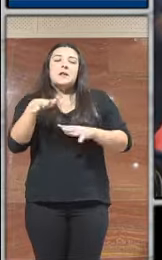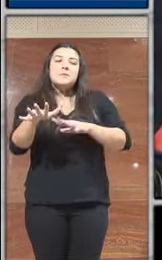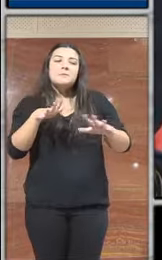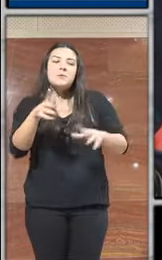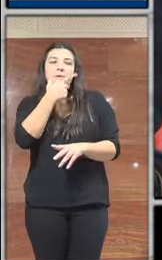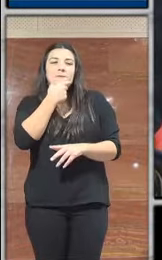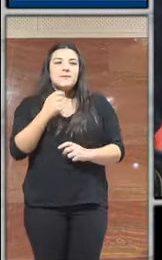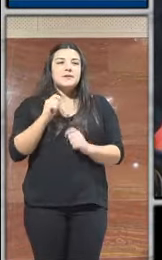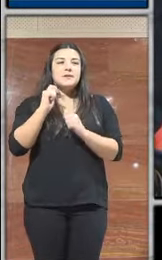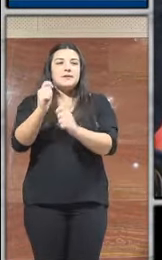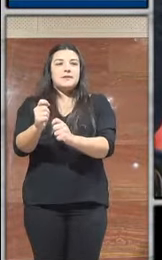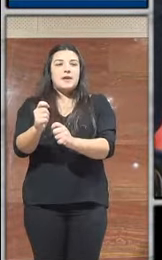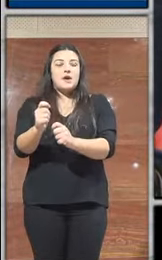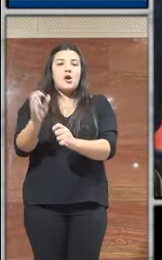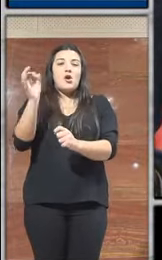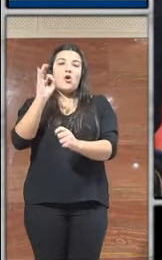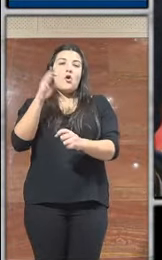repetir